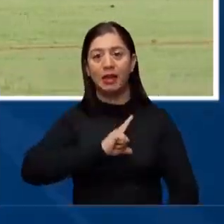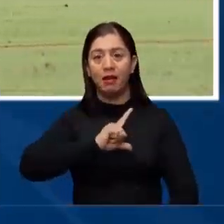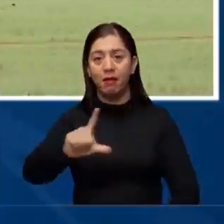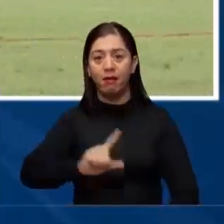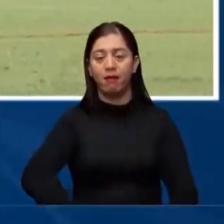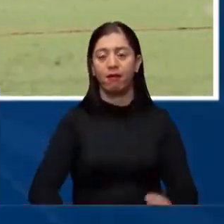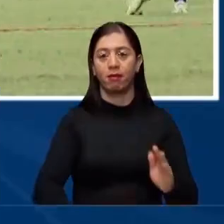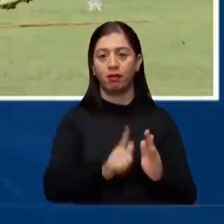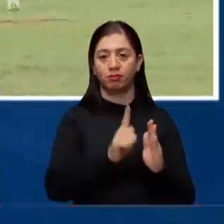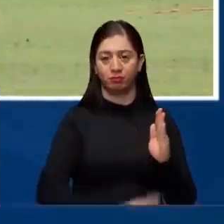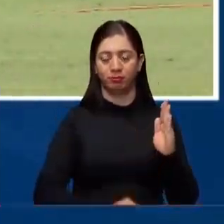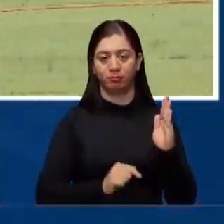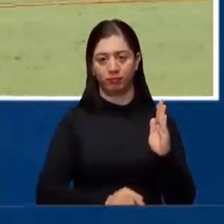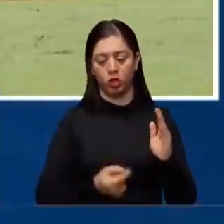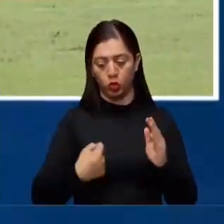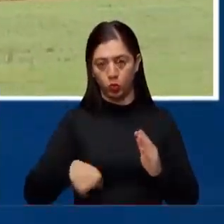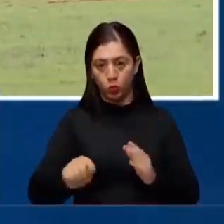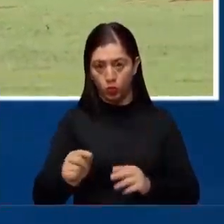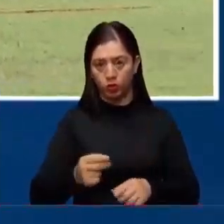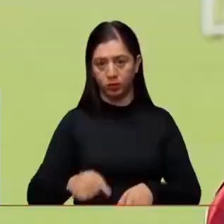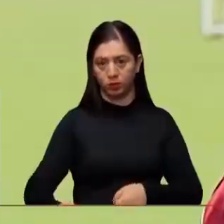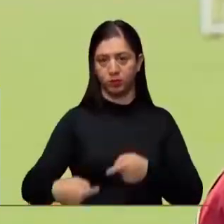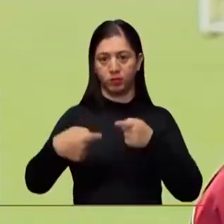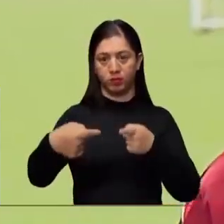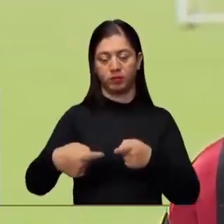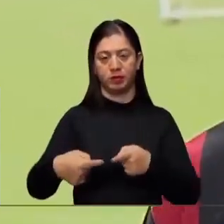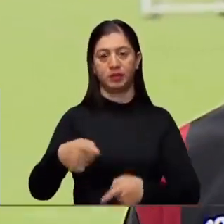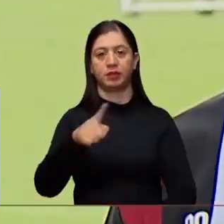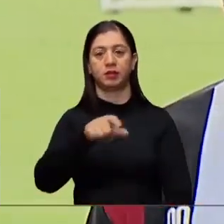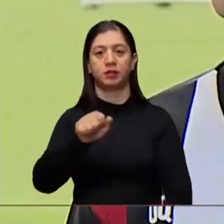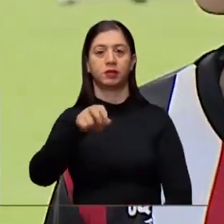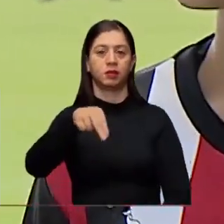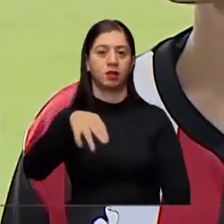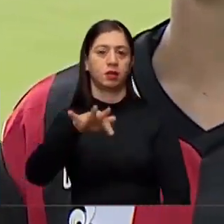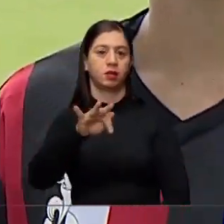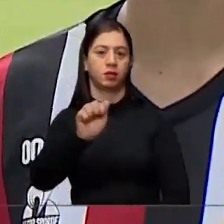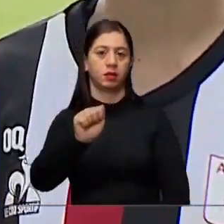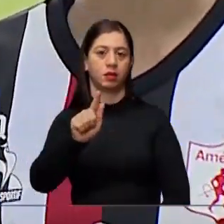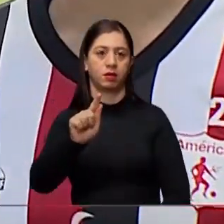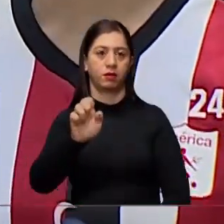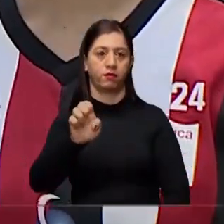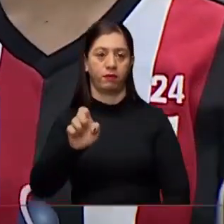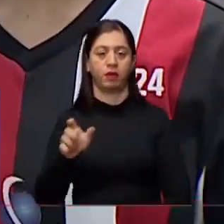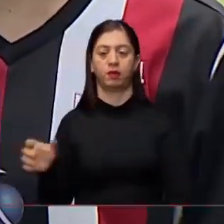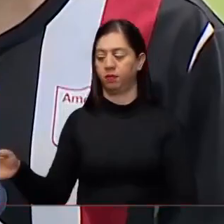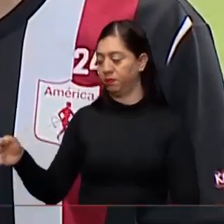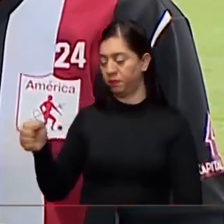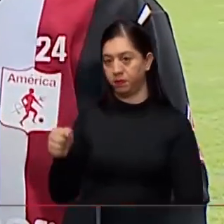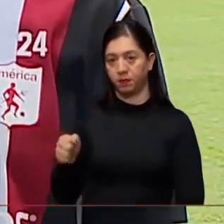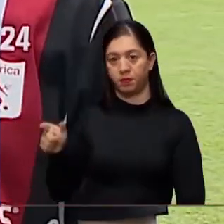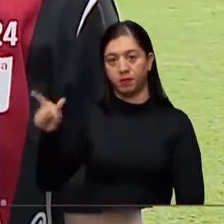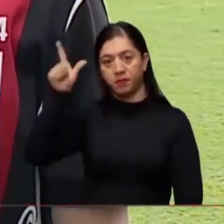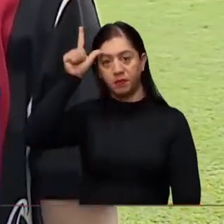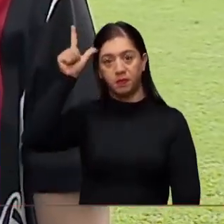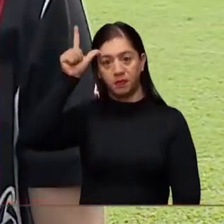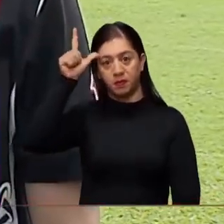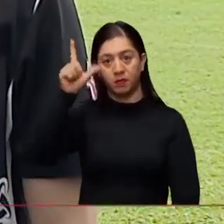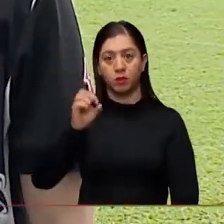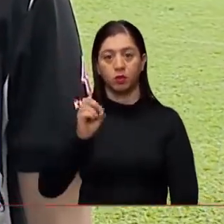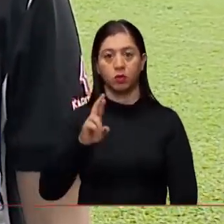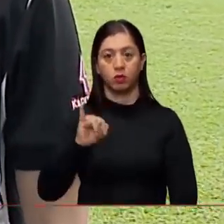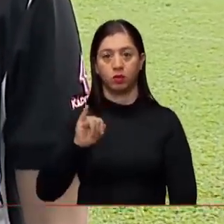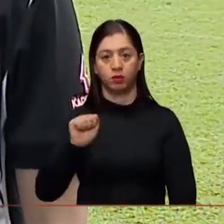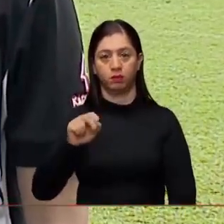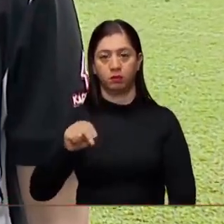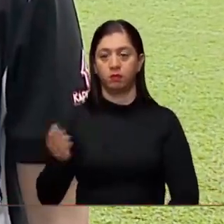su próximo rival por liga, que será Santa Fe. Y para hablar de este duelo estamos con Oriana Quintero, delantera del América de Cali.